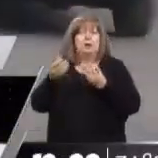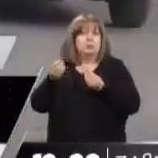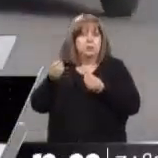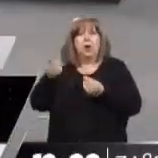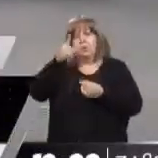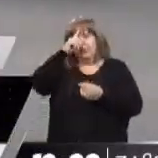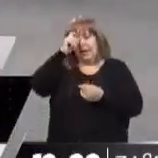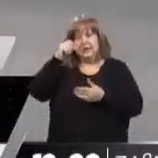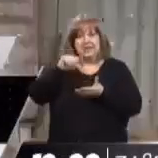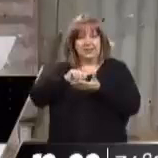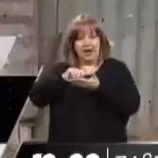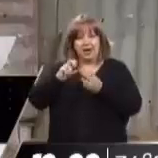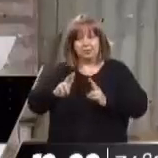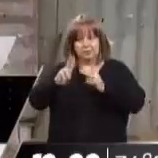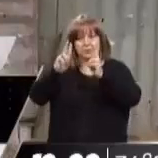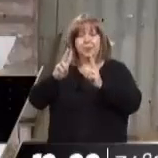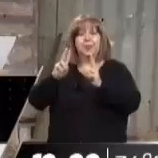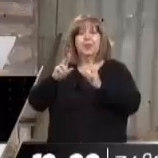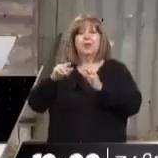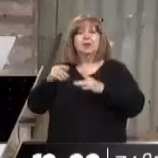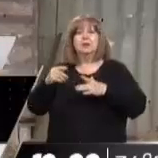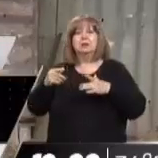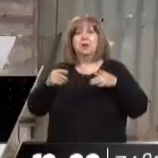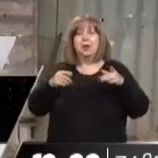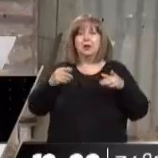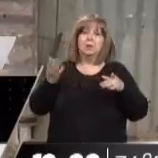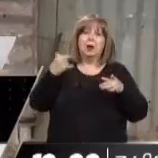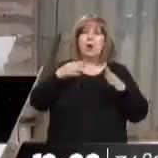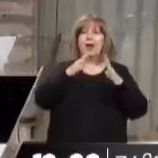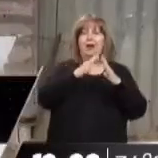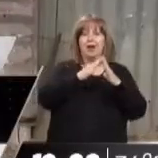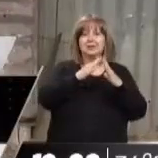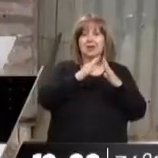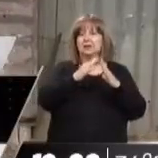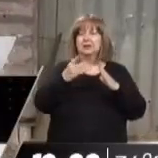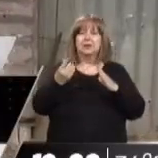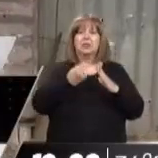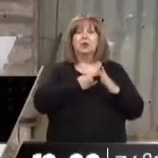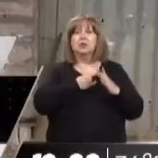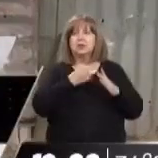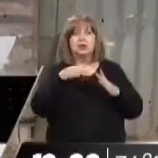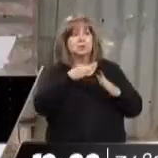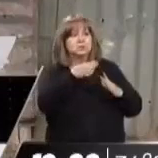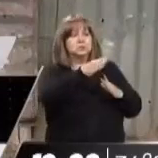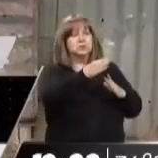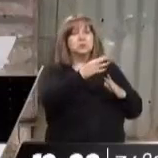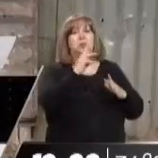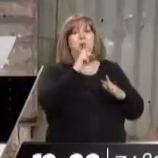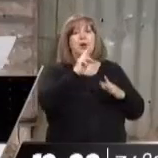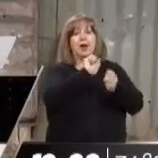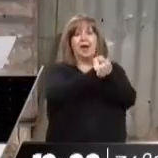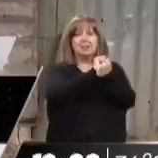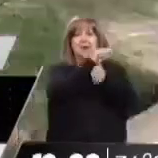también se fue todo el móvil policial al lugar donde estamos viendo en imágenes. Allí encontraron el cuerpo sin vida de Jessica